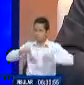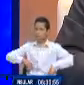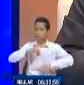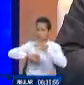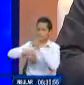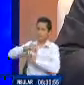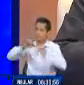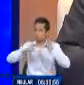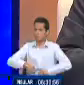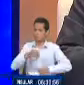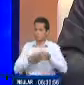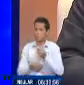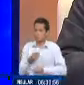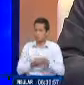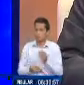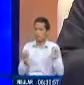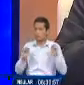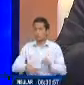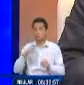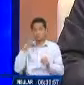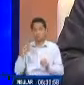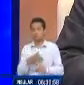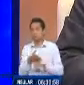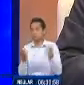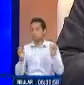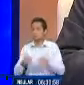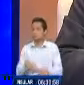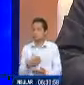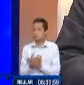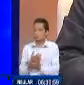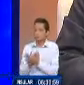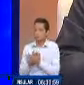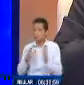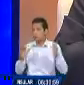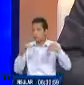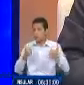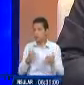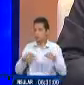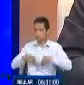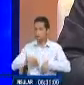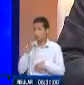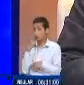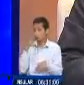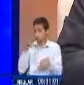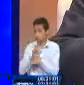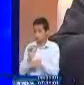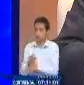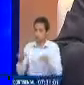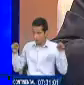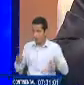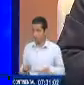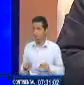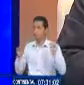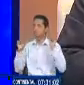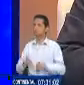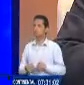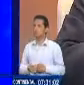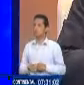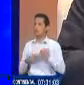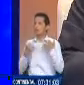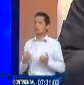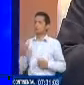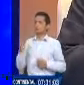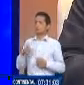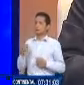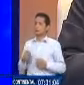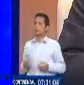la inversión va a venir siempre y cuando tengamos las condiciones adecuadas del potencial geológico está aquí el interés en el ecuador está aquí pero necesitamos